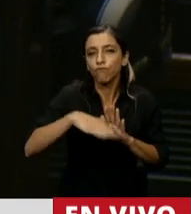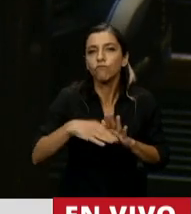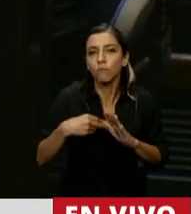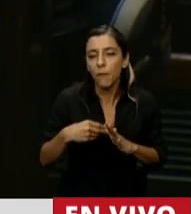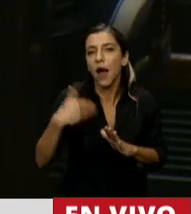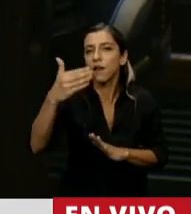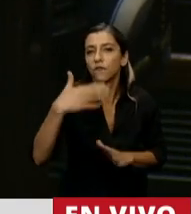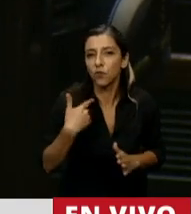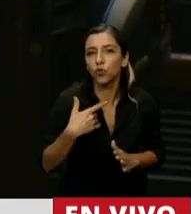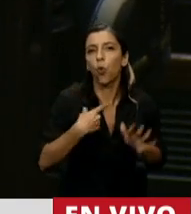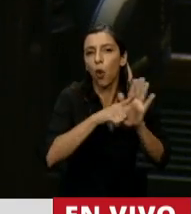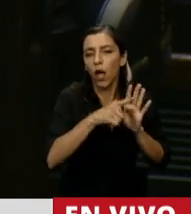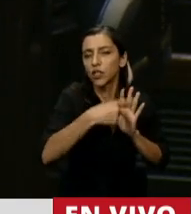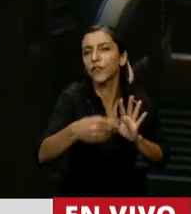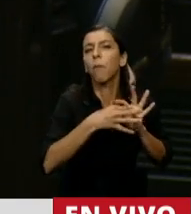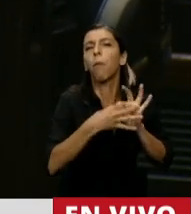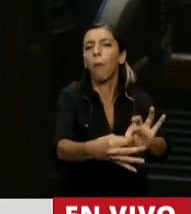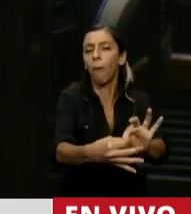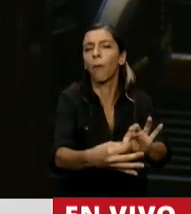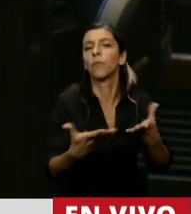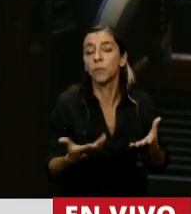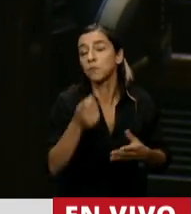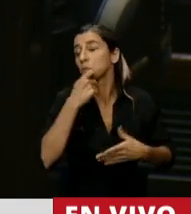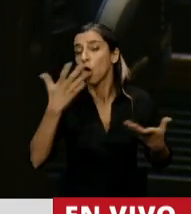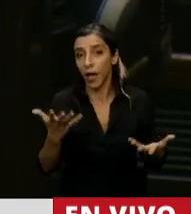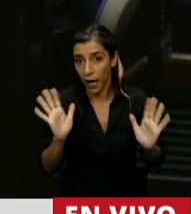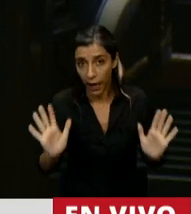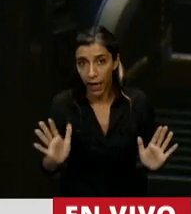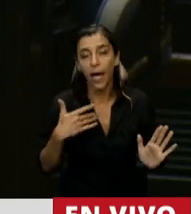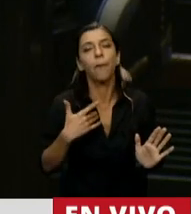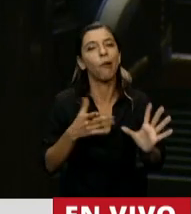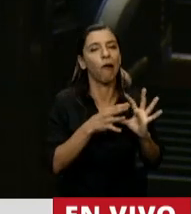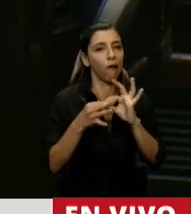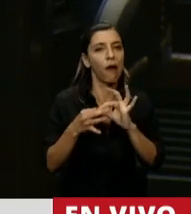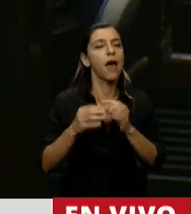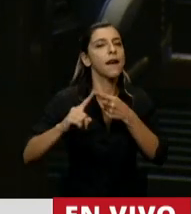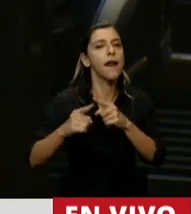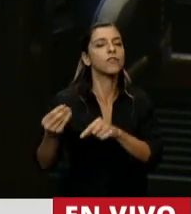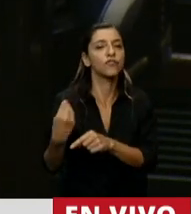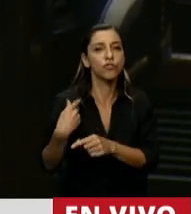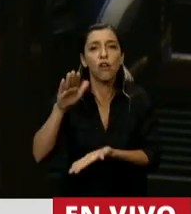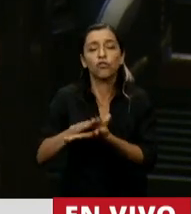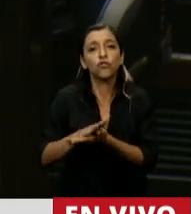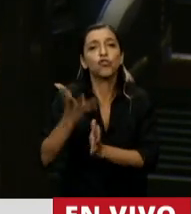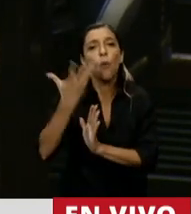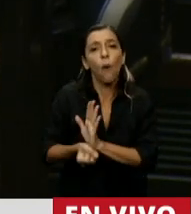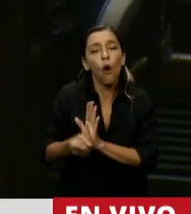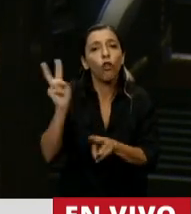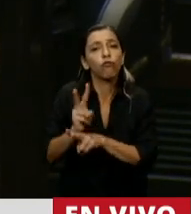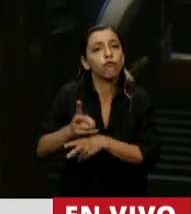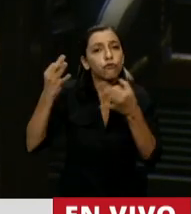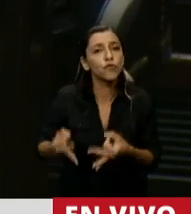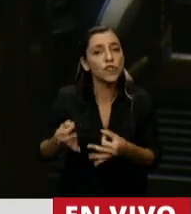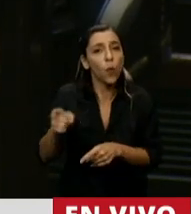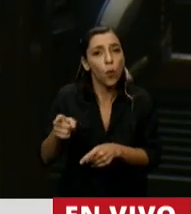nosotros, en relación a lo que, por ejemplo, establece el informe de la Red del Acceso al Aborto Seguro,